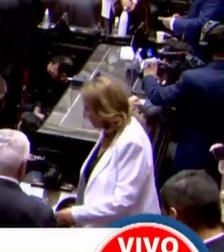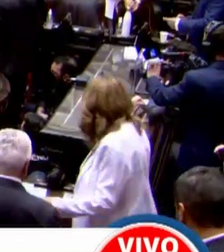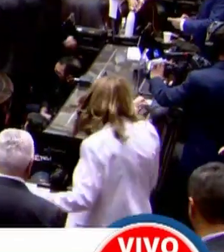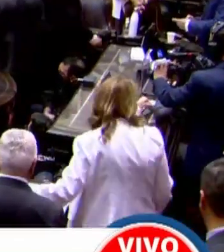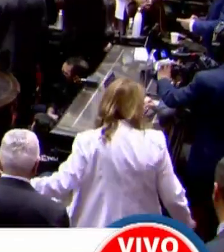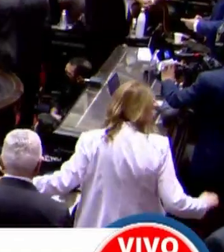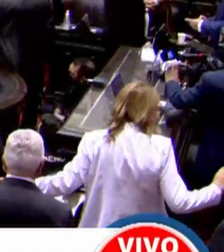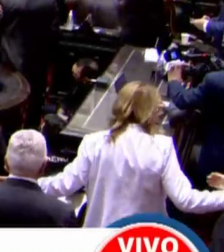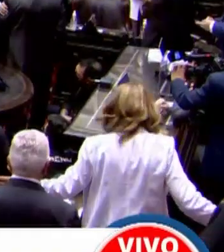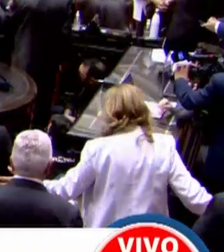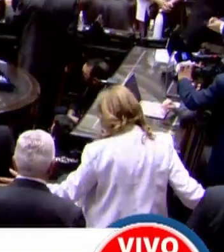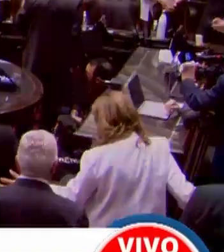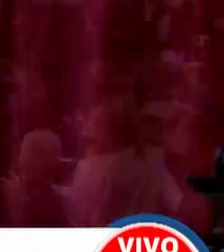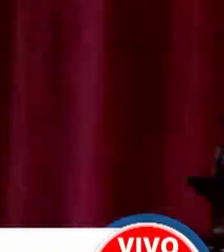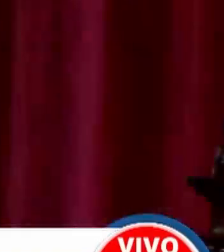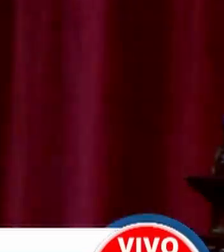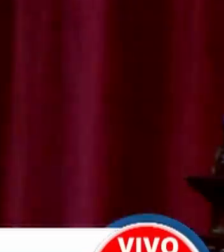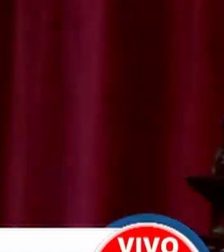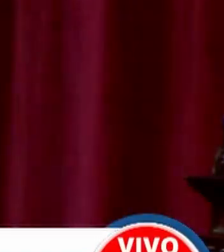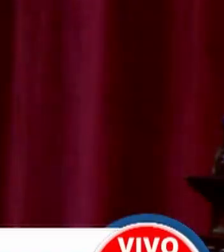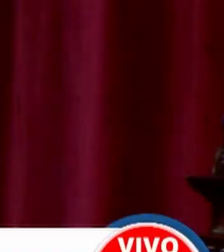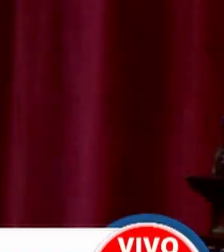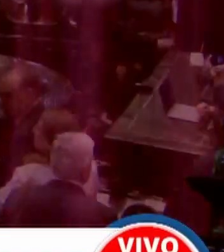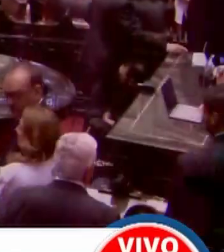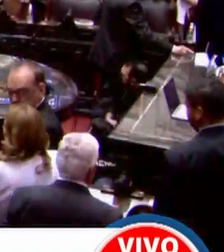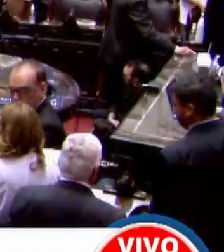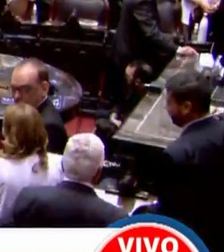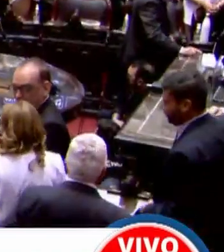Le pedimos que se vaya preparando a Silvia Sayago.